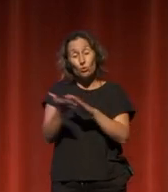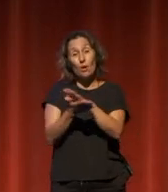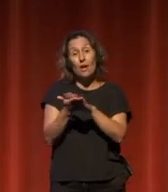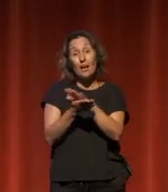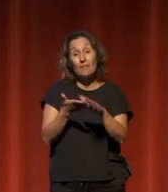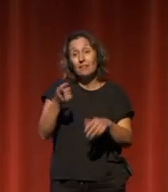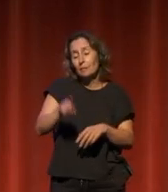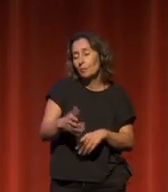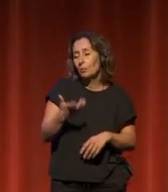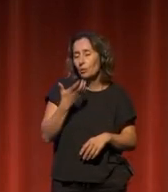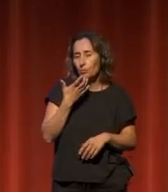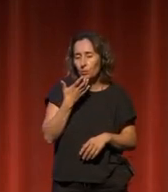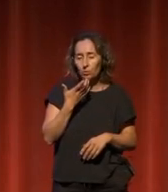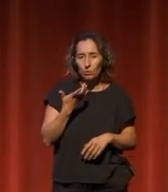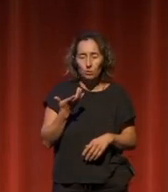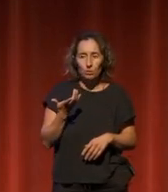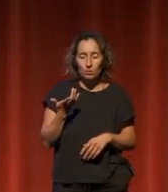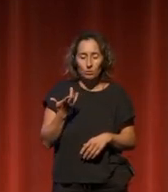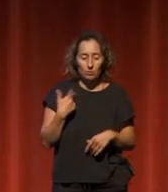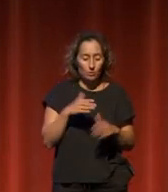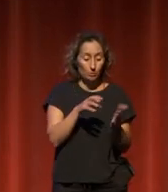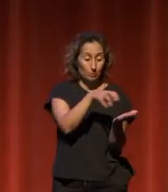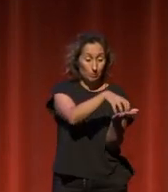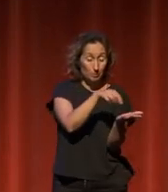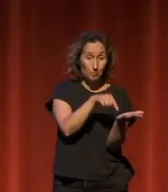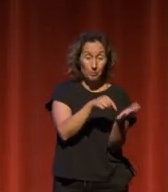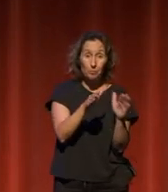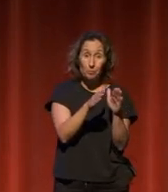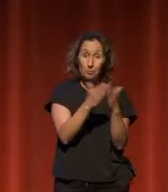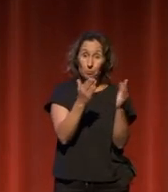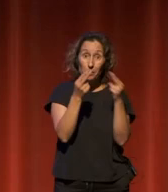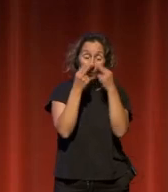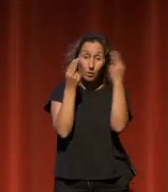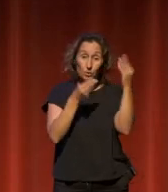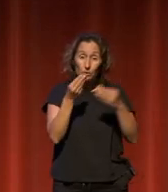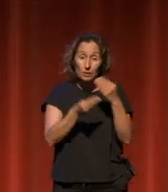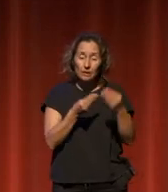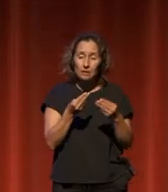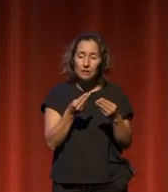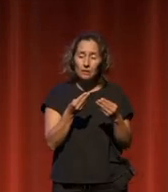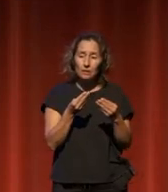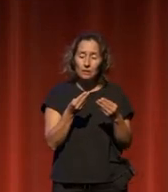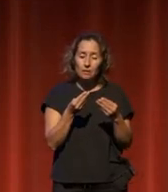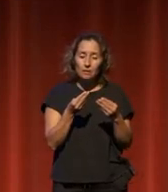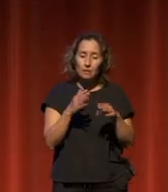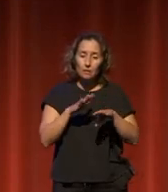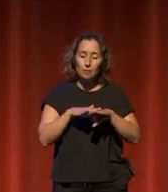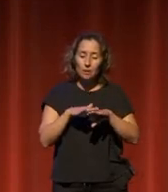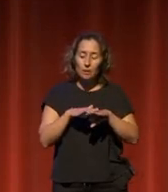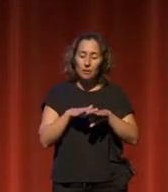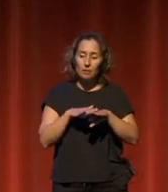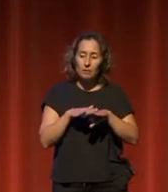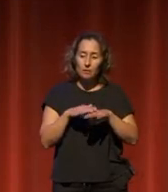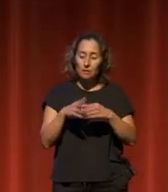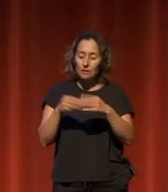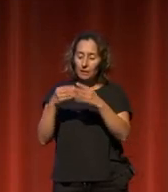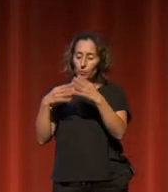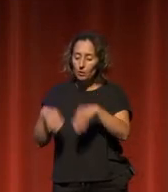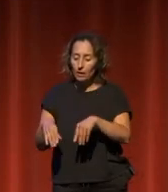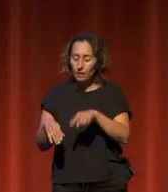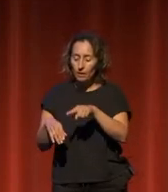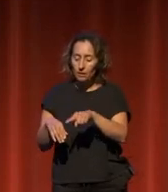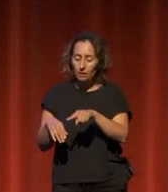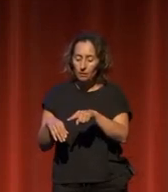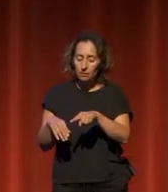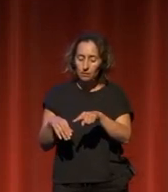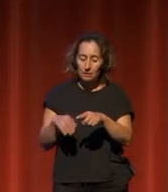de lo que hacen las bibliotecas para implementar y los cambios en las democracias en en